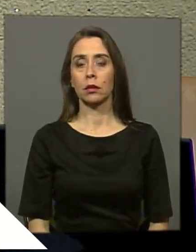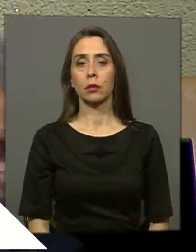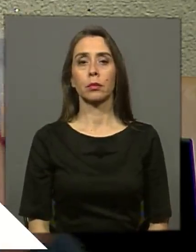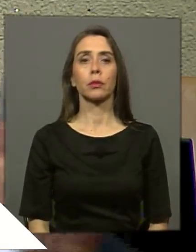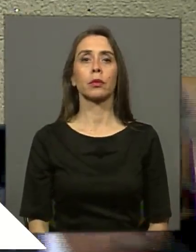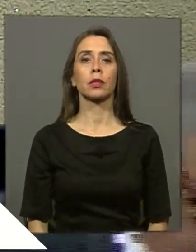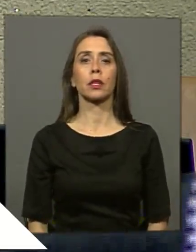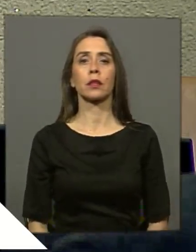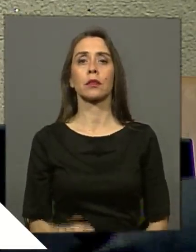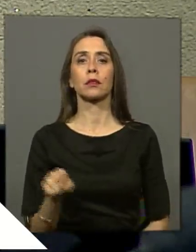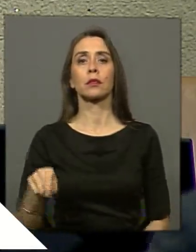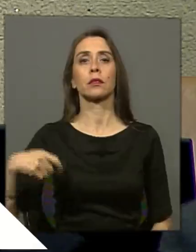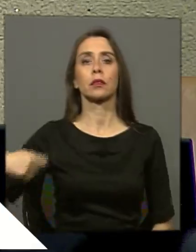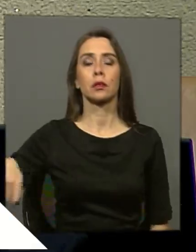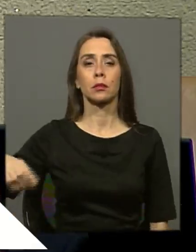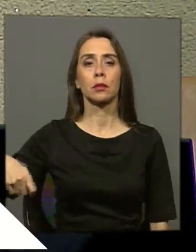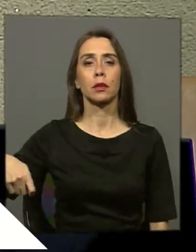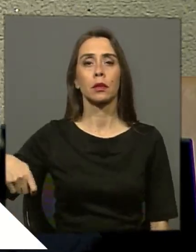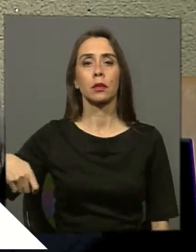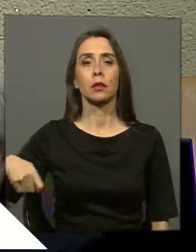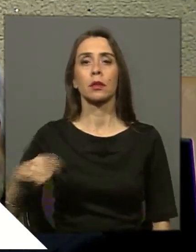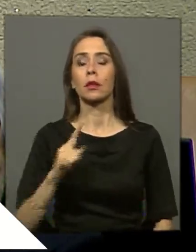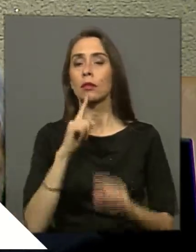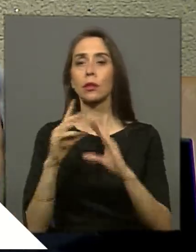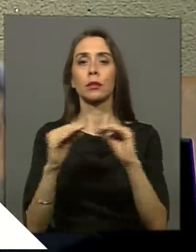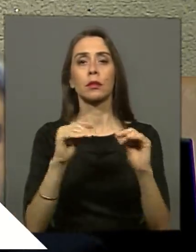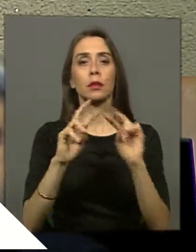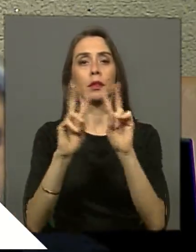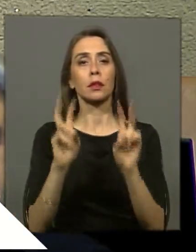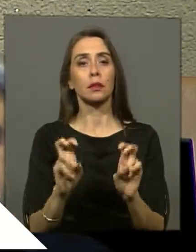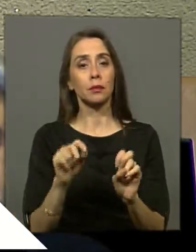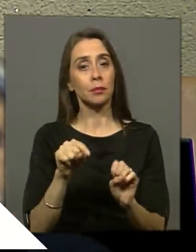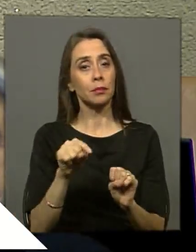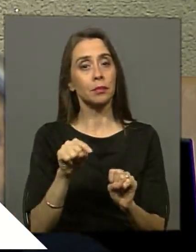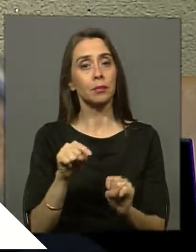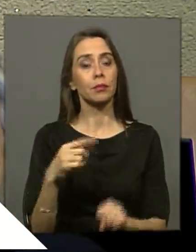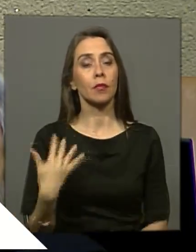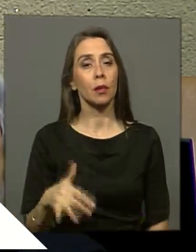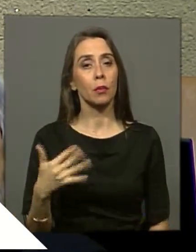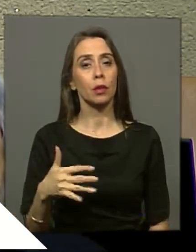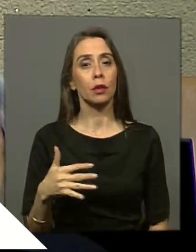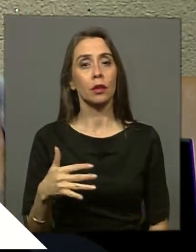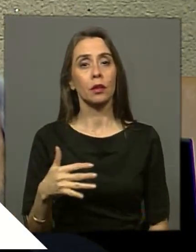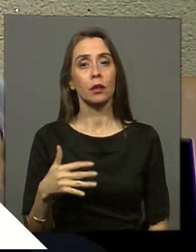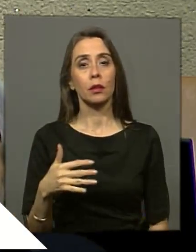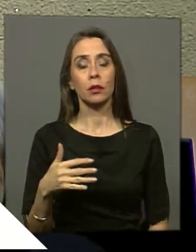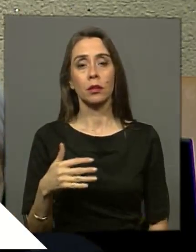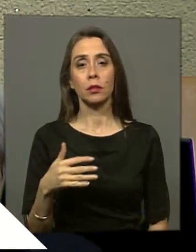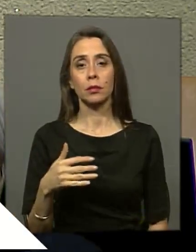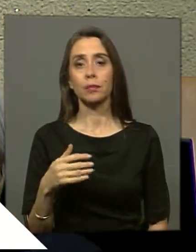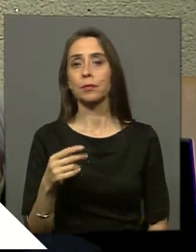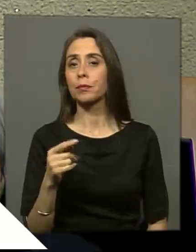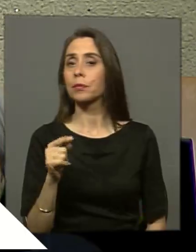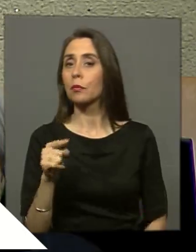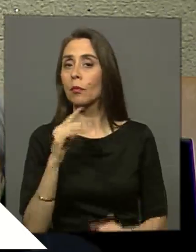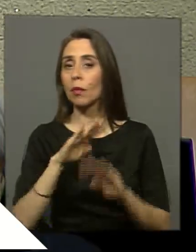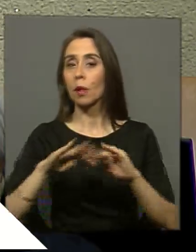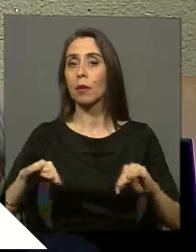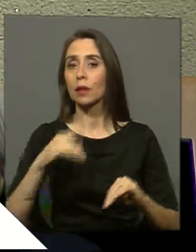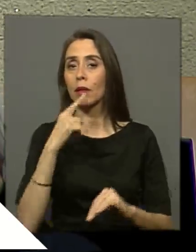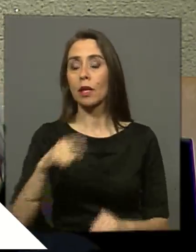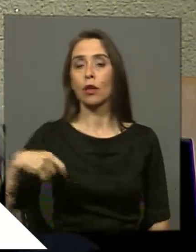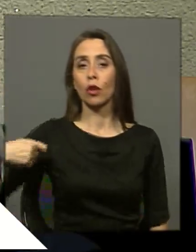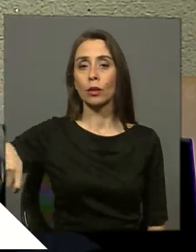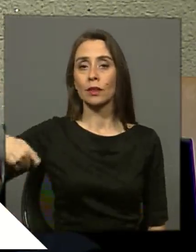no se haya pronunciado respecto a este tema y yo creo que es importante independiente que estemos de acuerdo con las medidas que adoptó el Senado